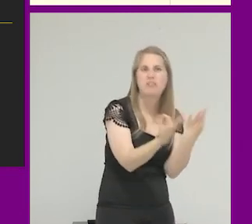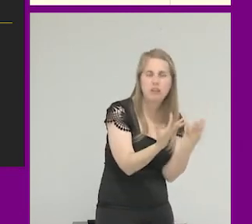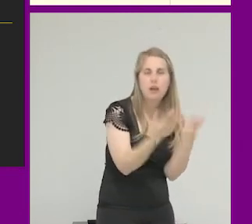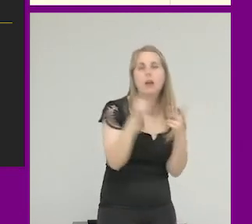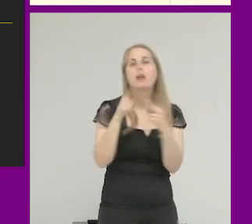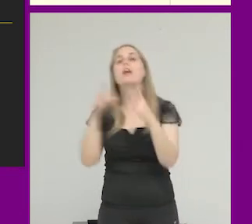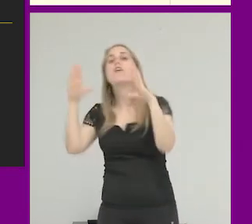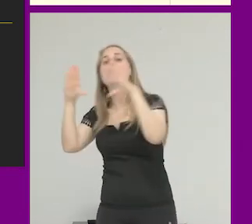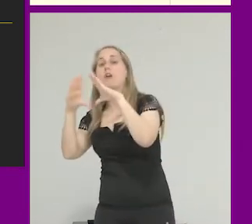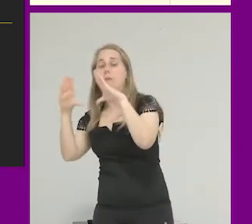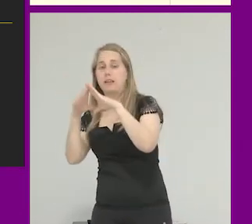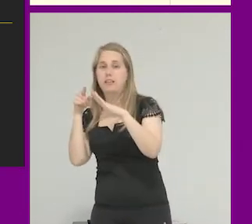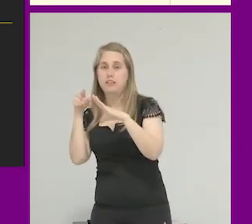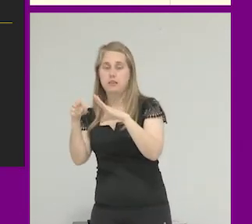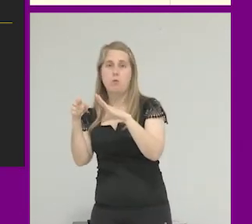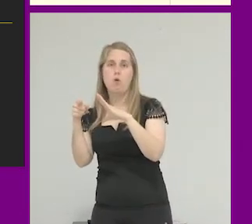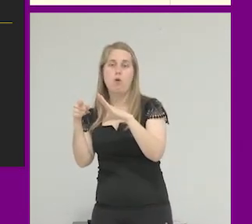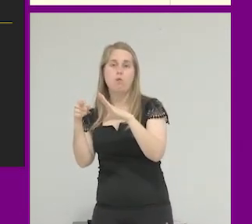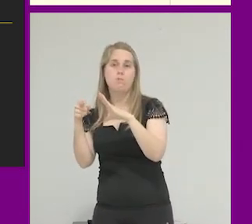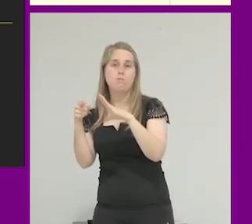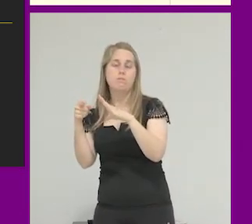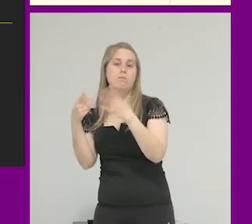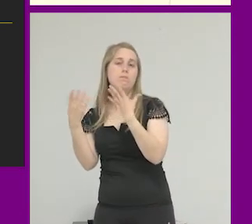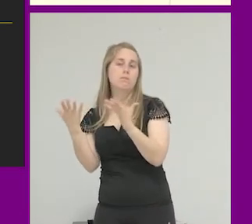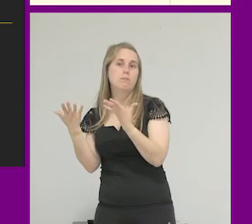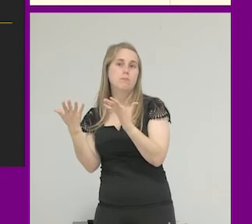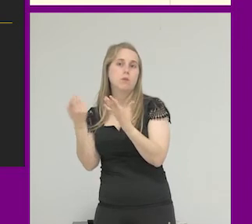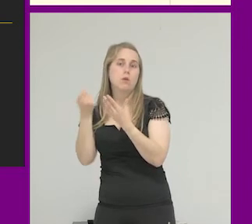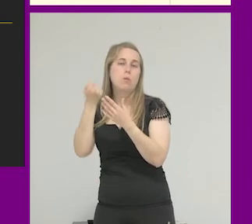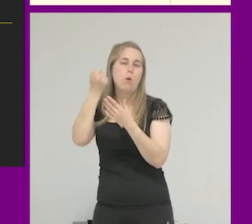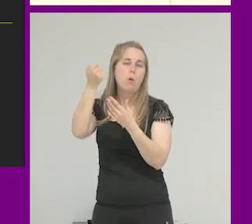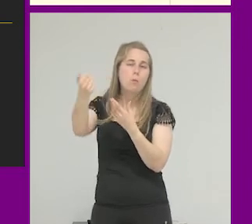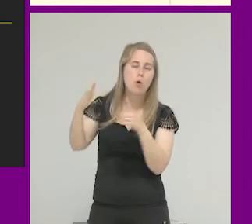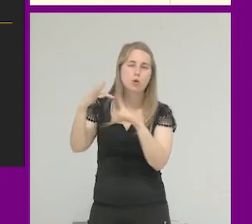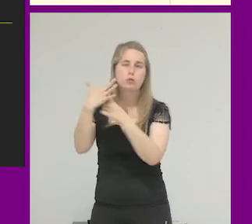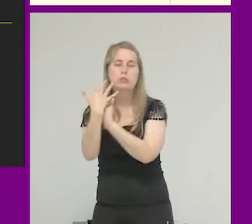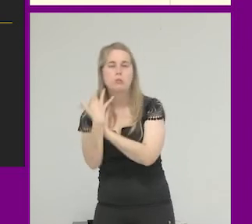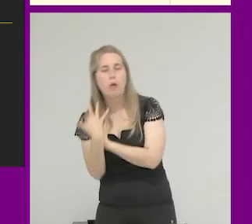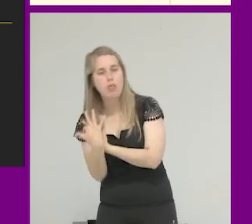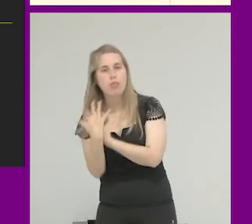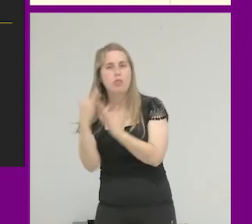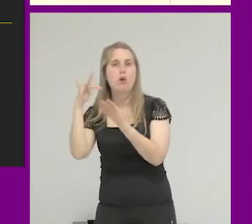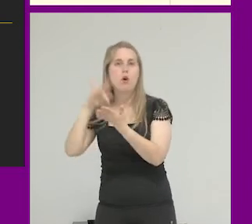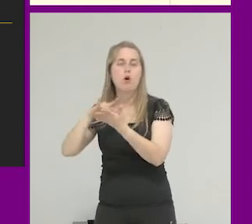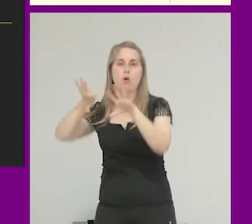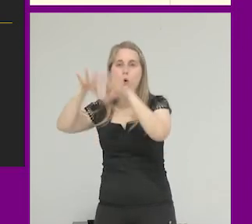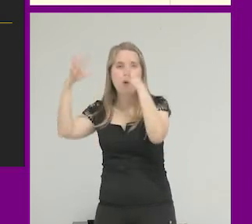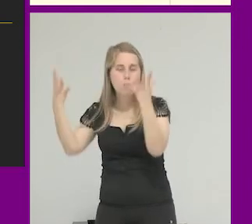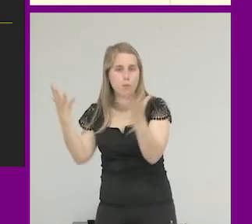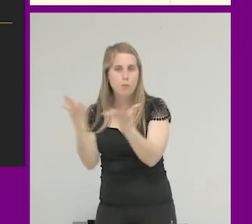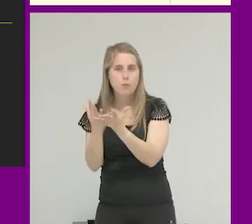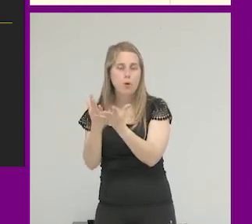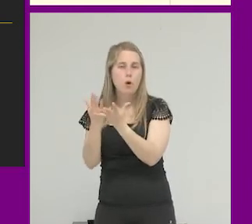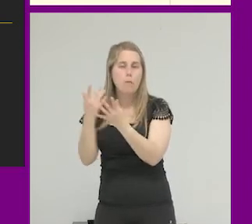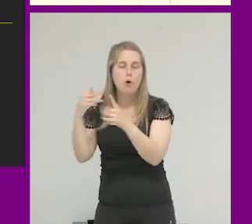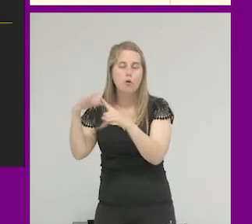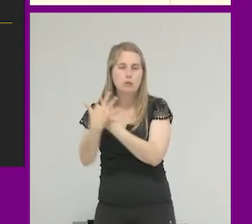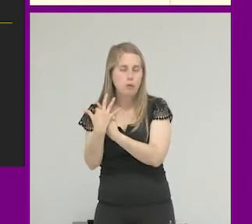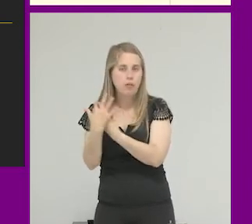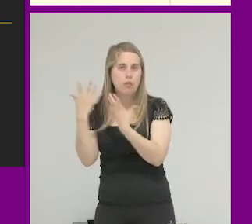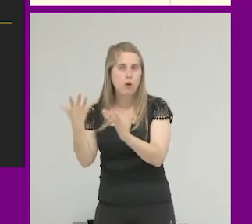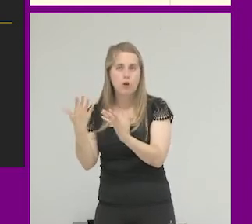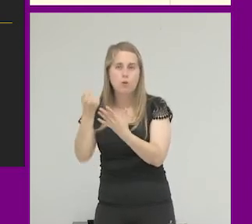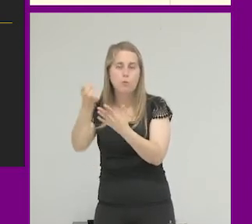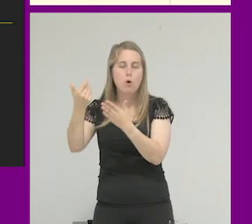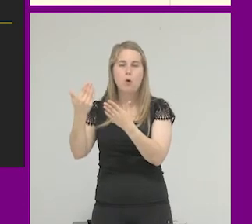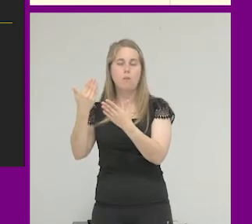eta feminismoa dator zapalkuntza, munduaren guztia zapalkuntza horiek pizkate